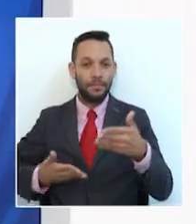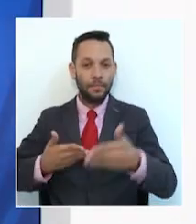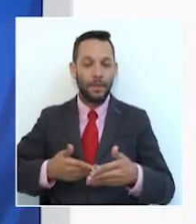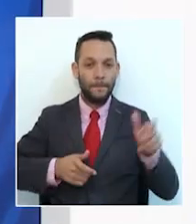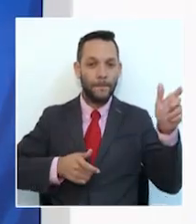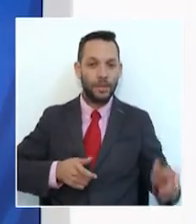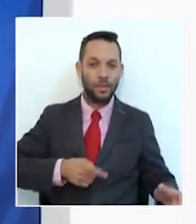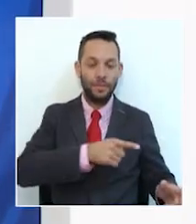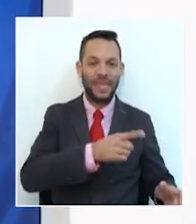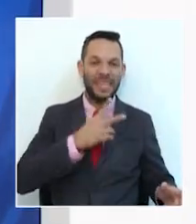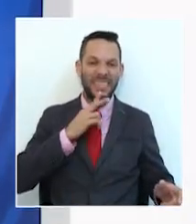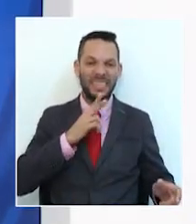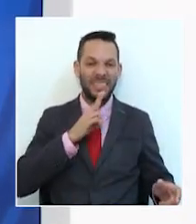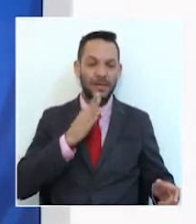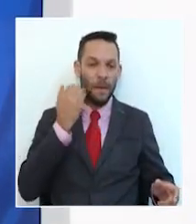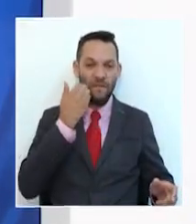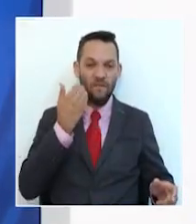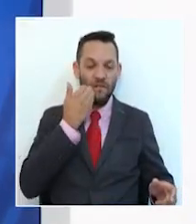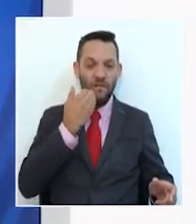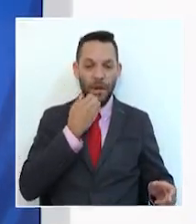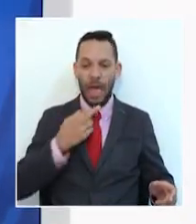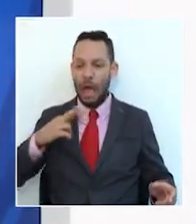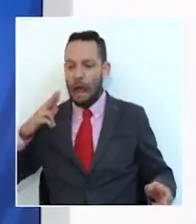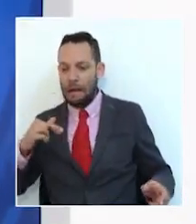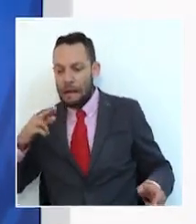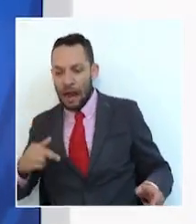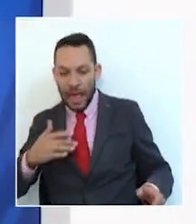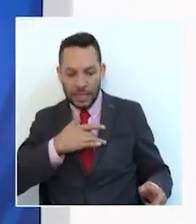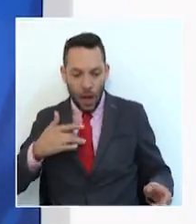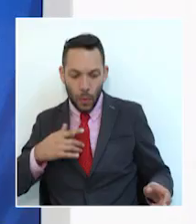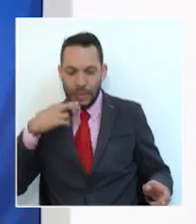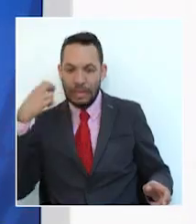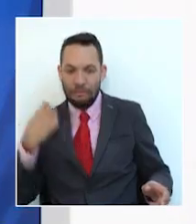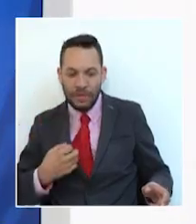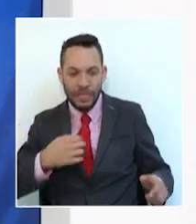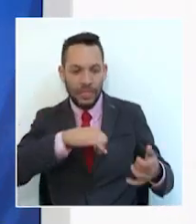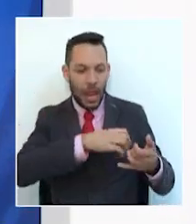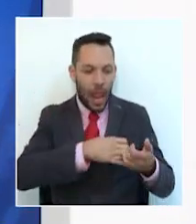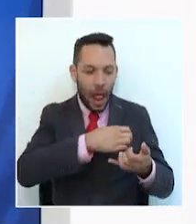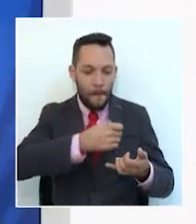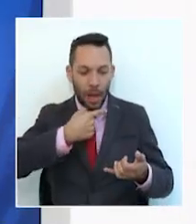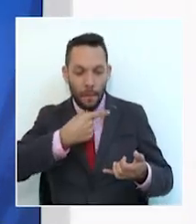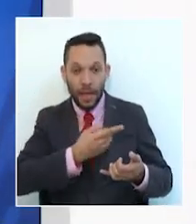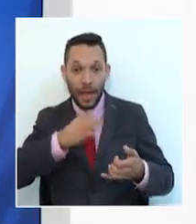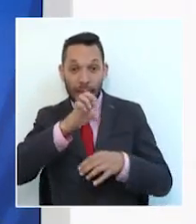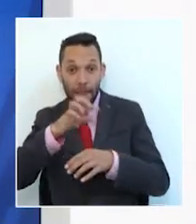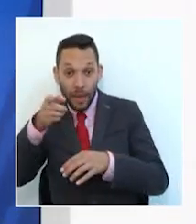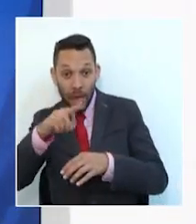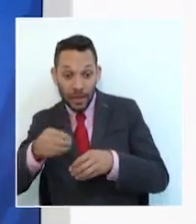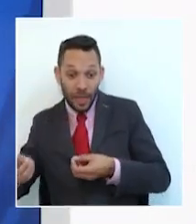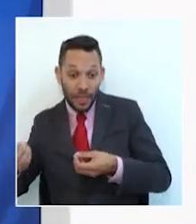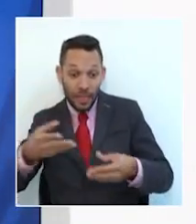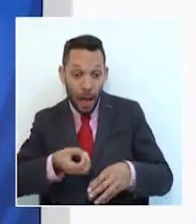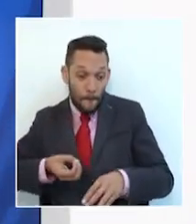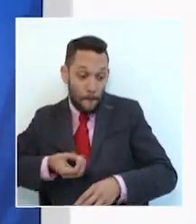menor de edad que padece una enfermedad huérfana y requiere atención inmediata, pero la EPS no ha entregado atención integral tal como lo